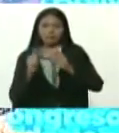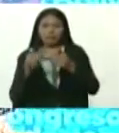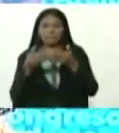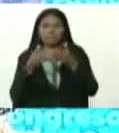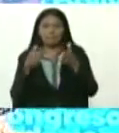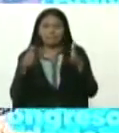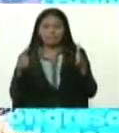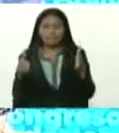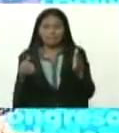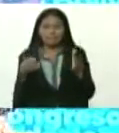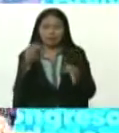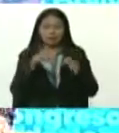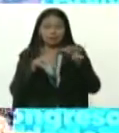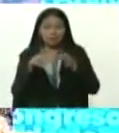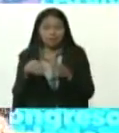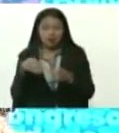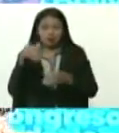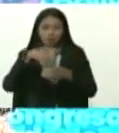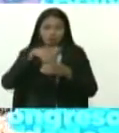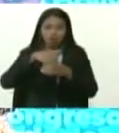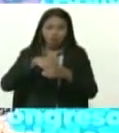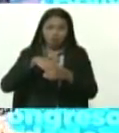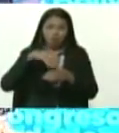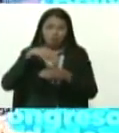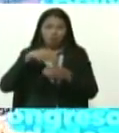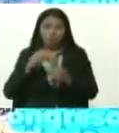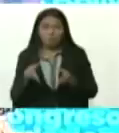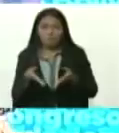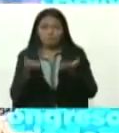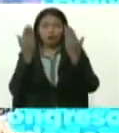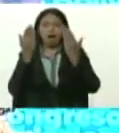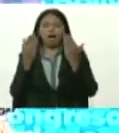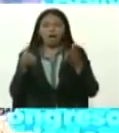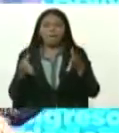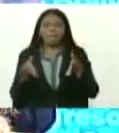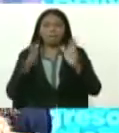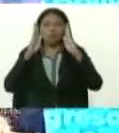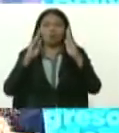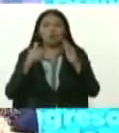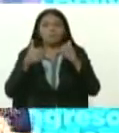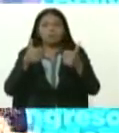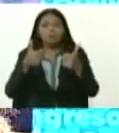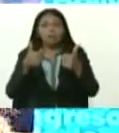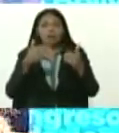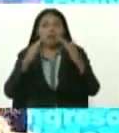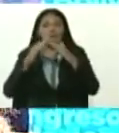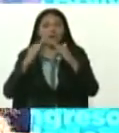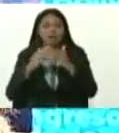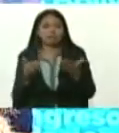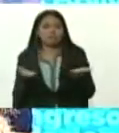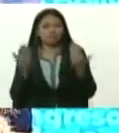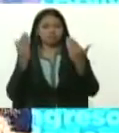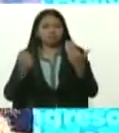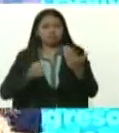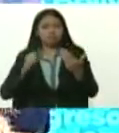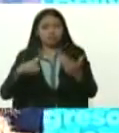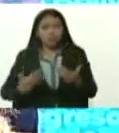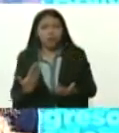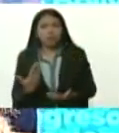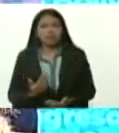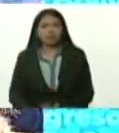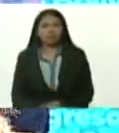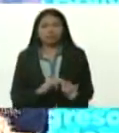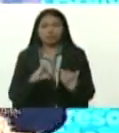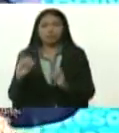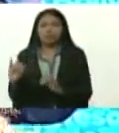abrir, sembrar las bases para levantar el edificio, para levantar la casa grande. Y